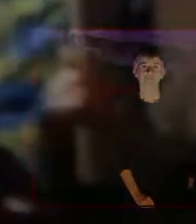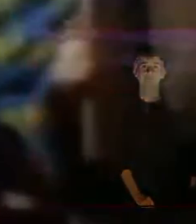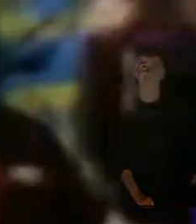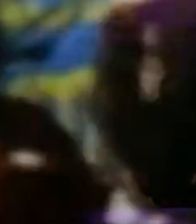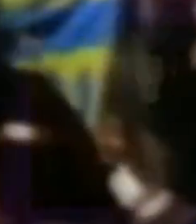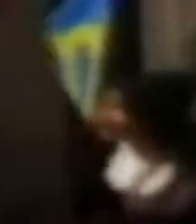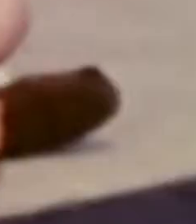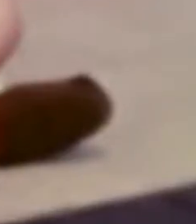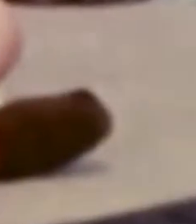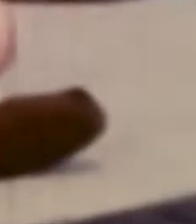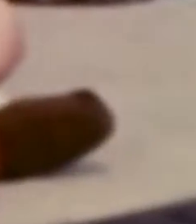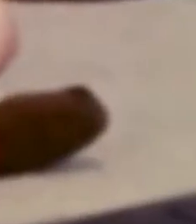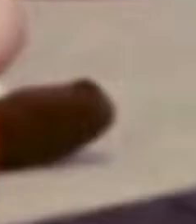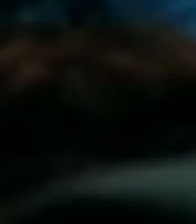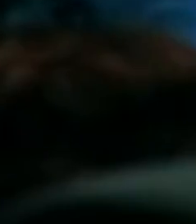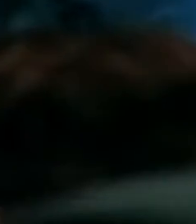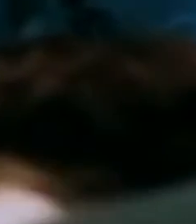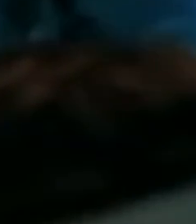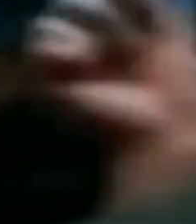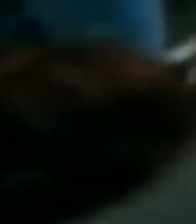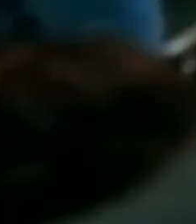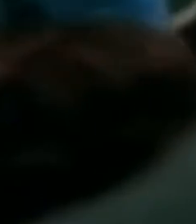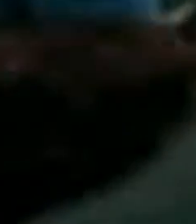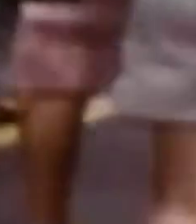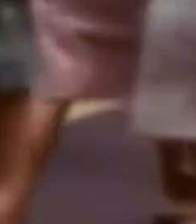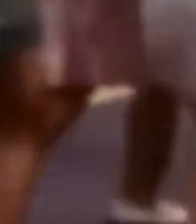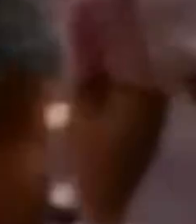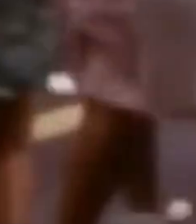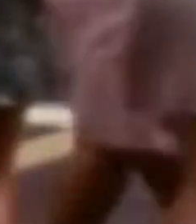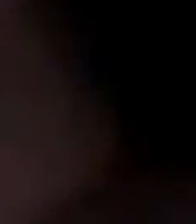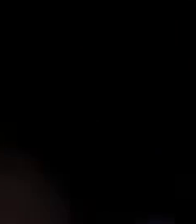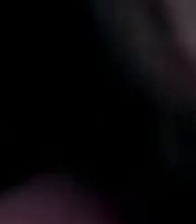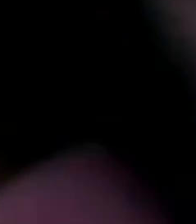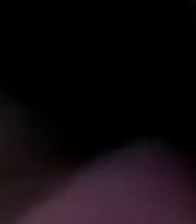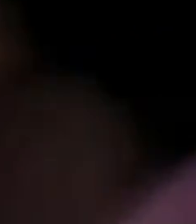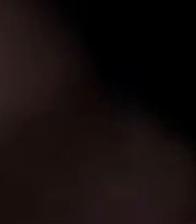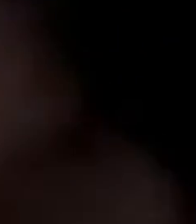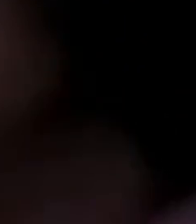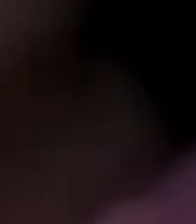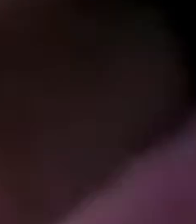Yeah.